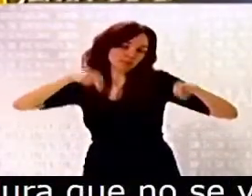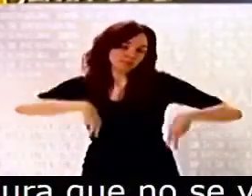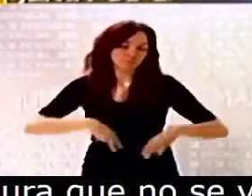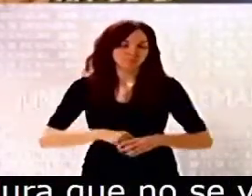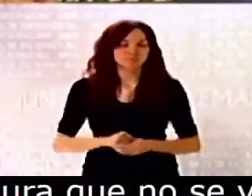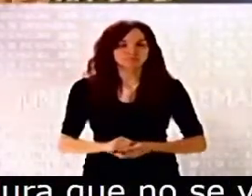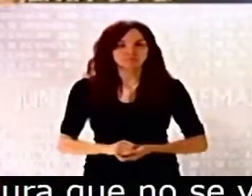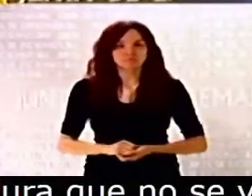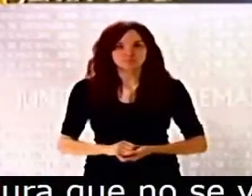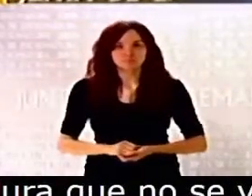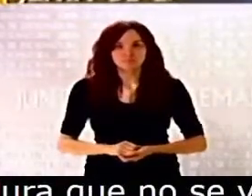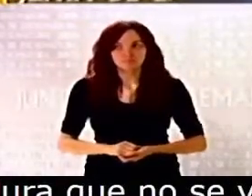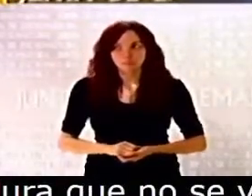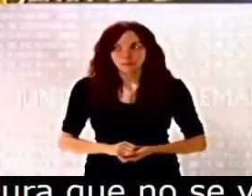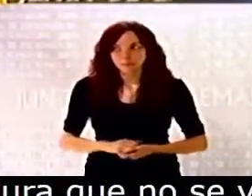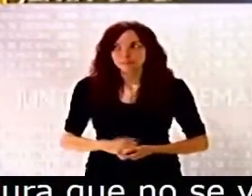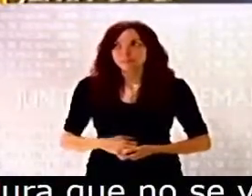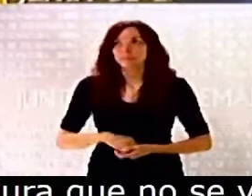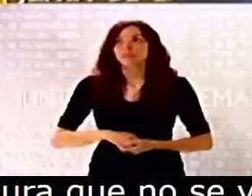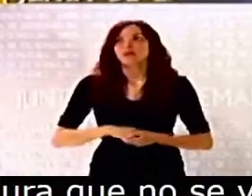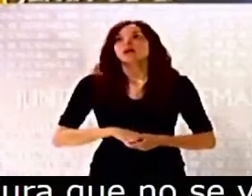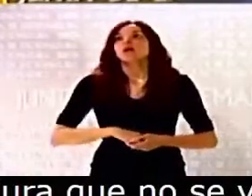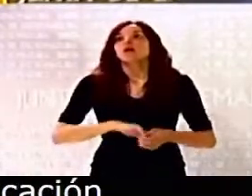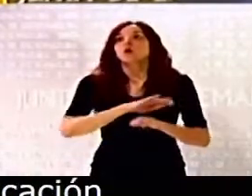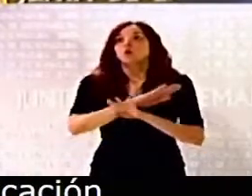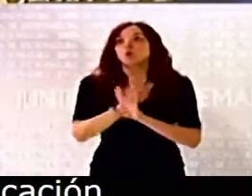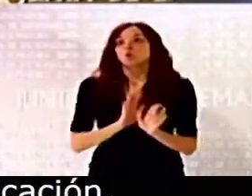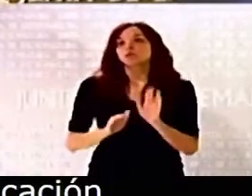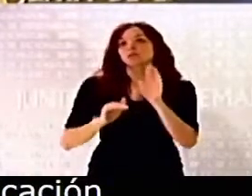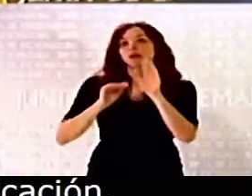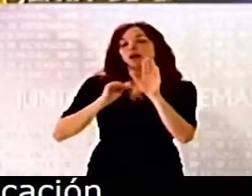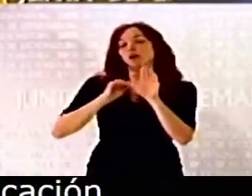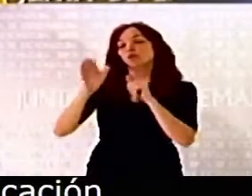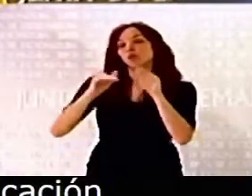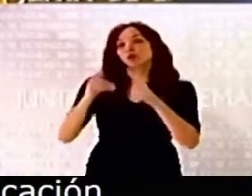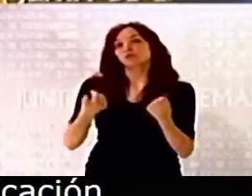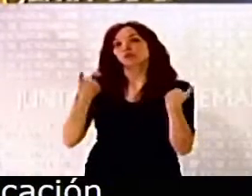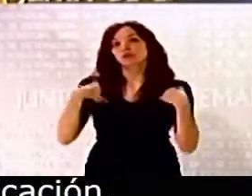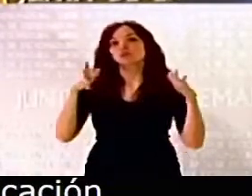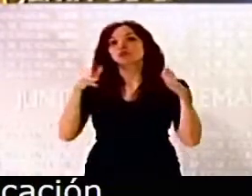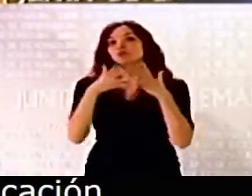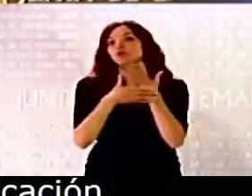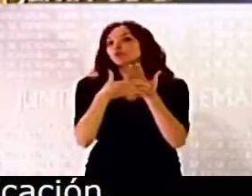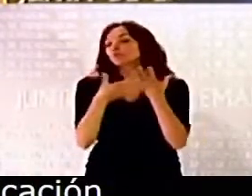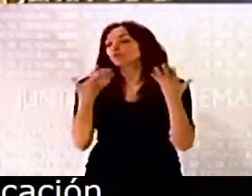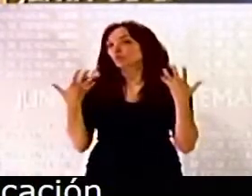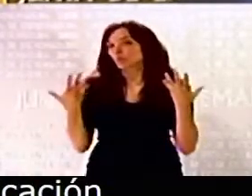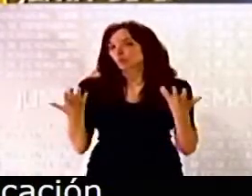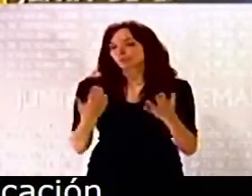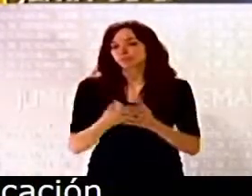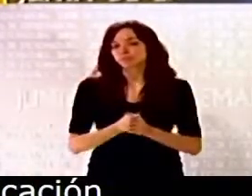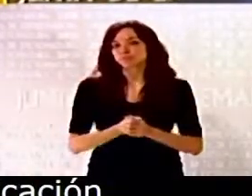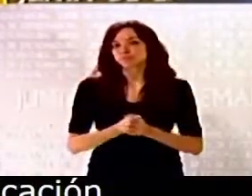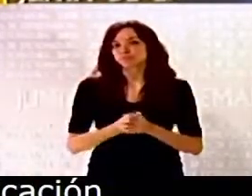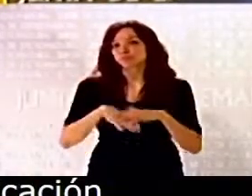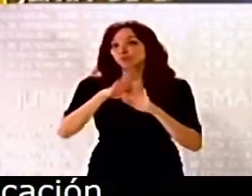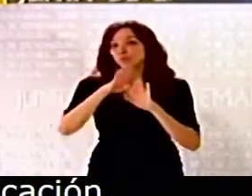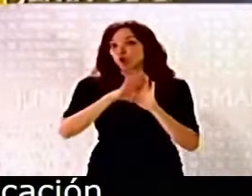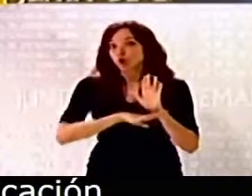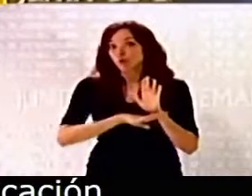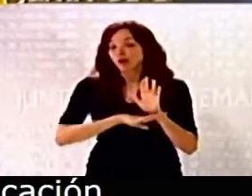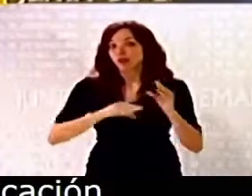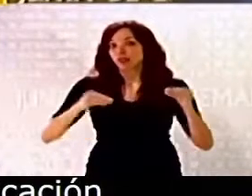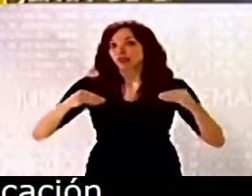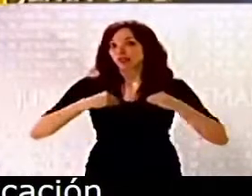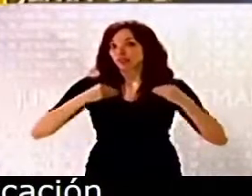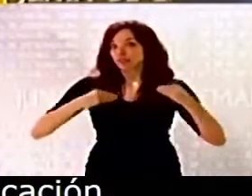comunicación. La última convocatoria que trae hoy el Consejo de Gobierno es la convocatoria del programa